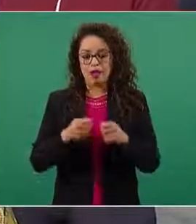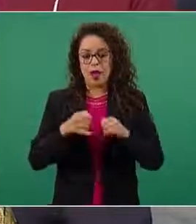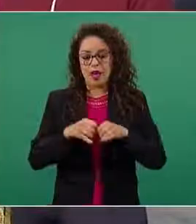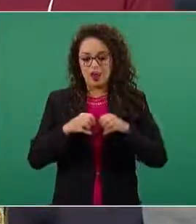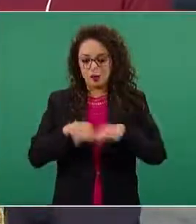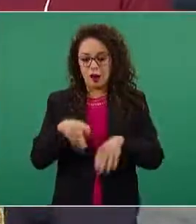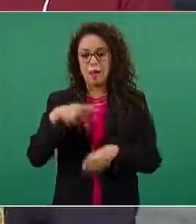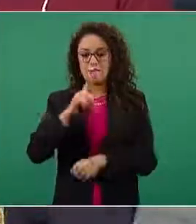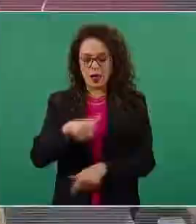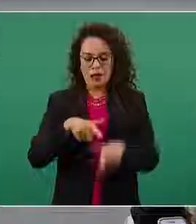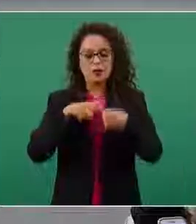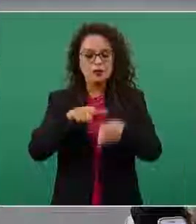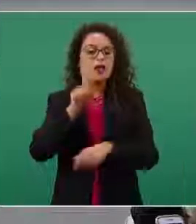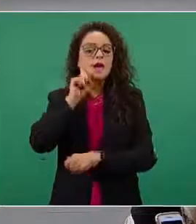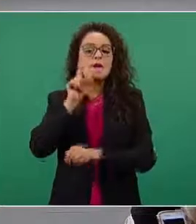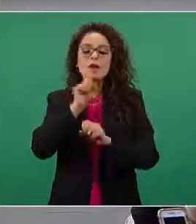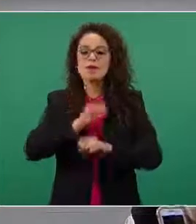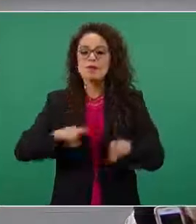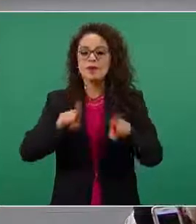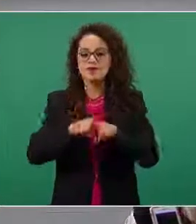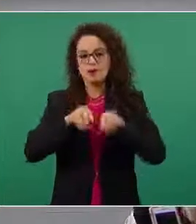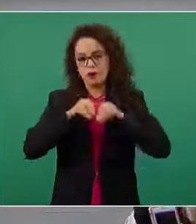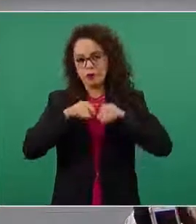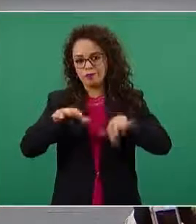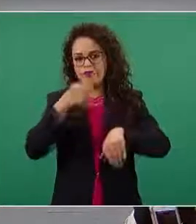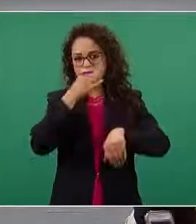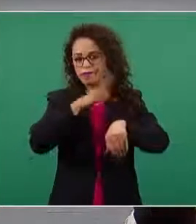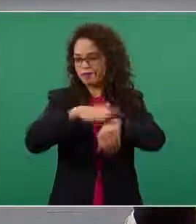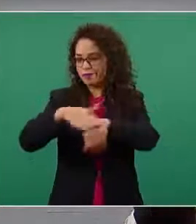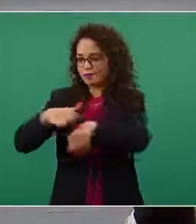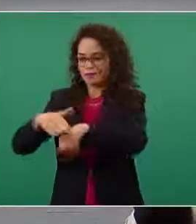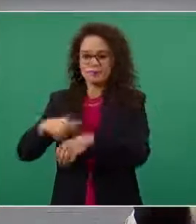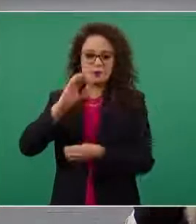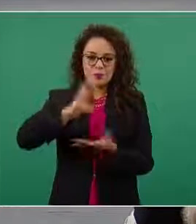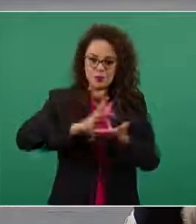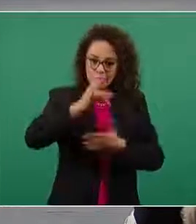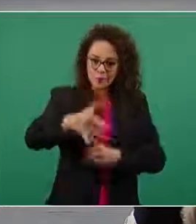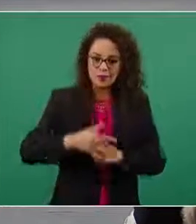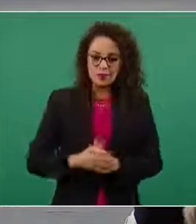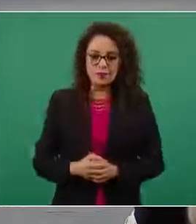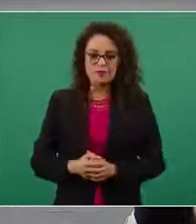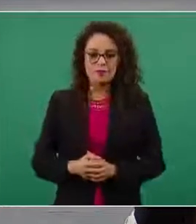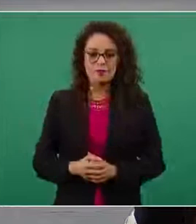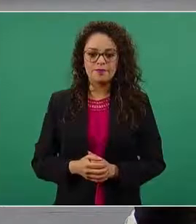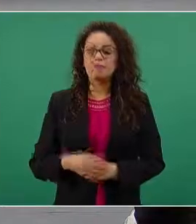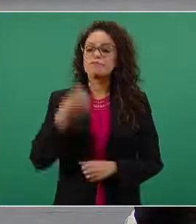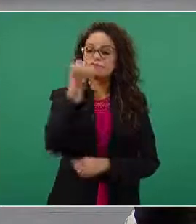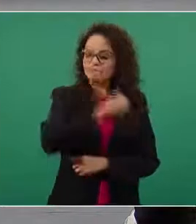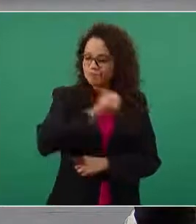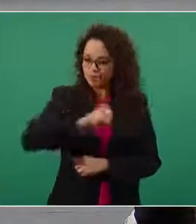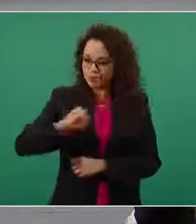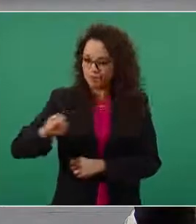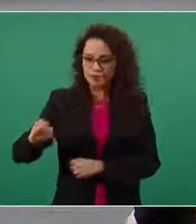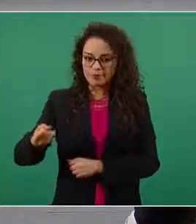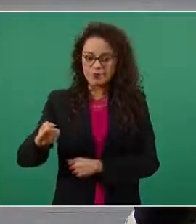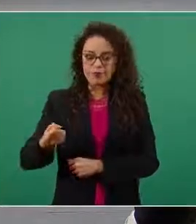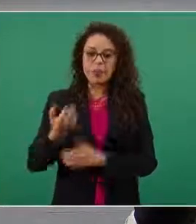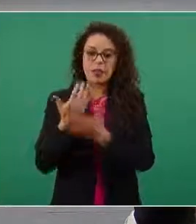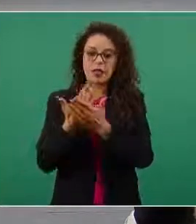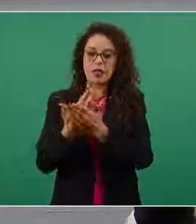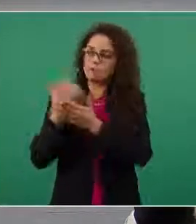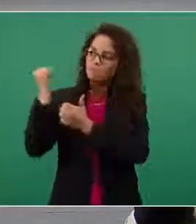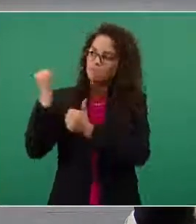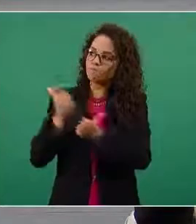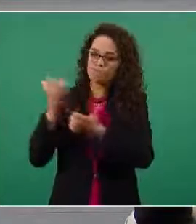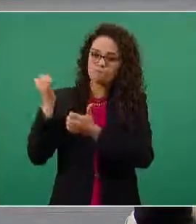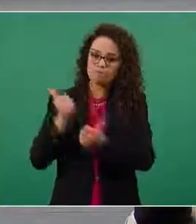informando mañana también. Gracias. Claro que sí, señor. Un saludo y aquí esperaremos ya el desembarco para que empiece el